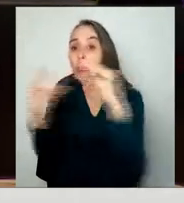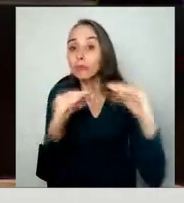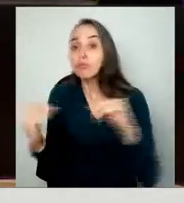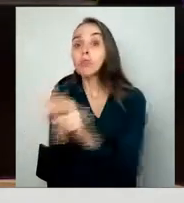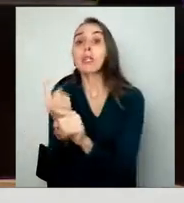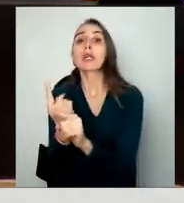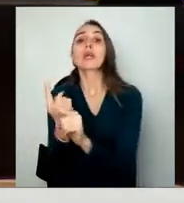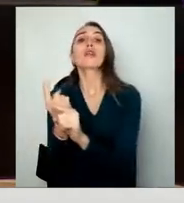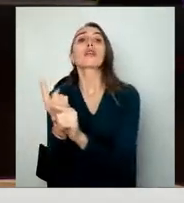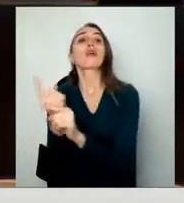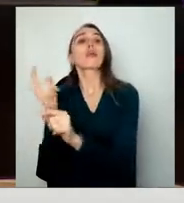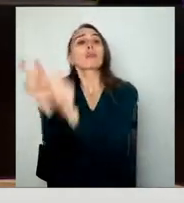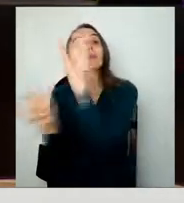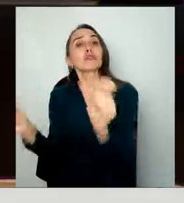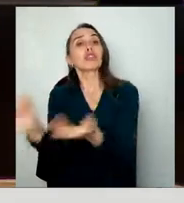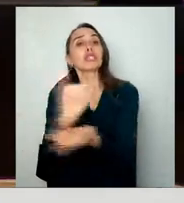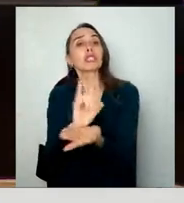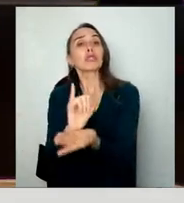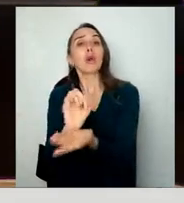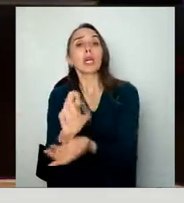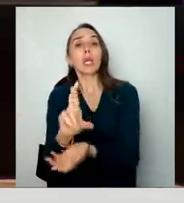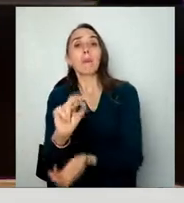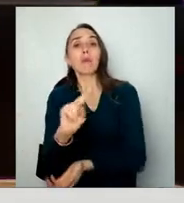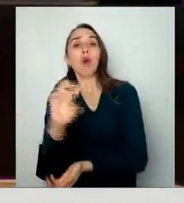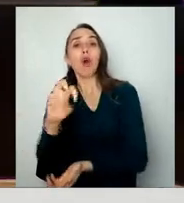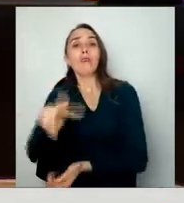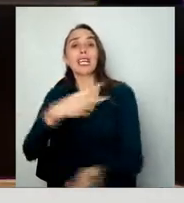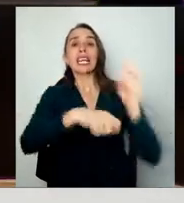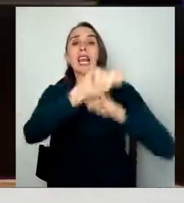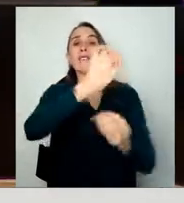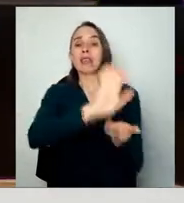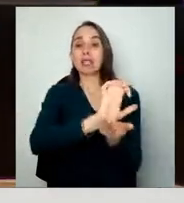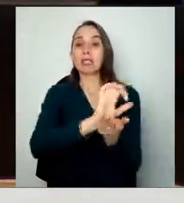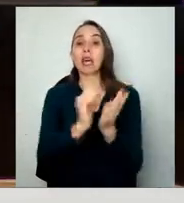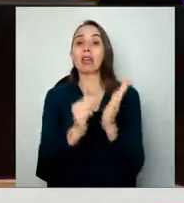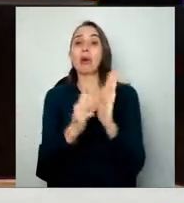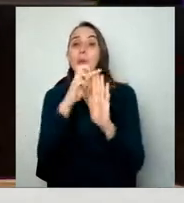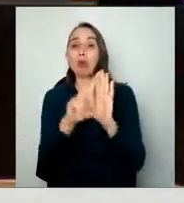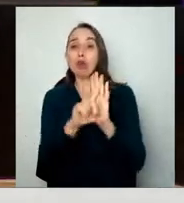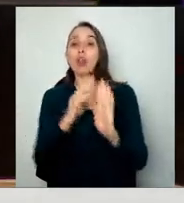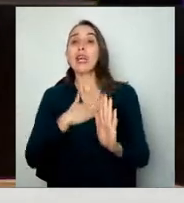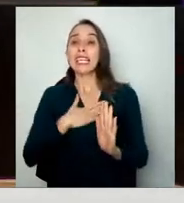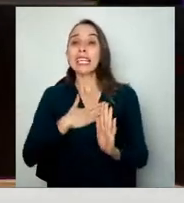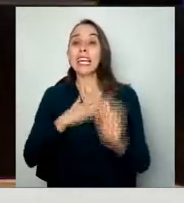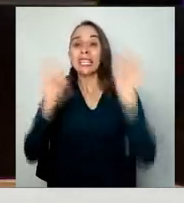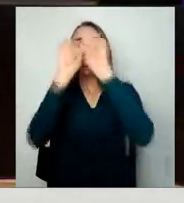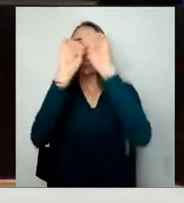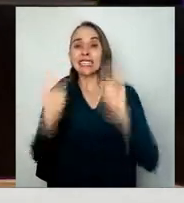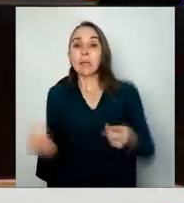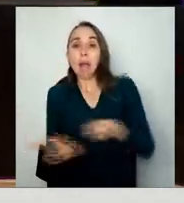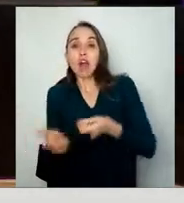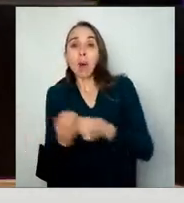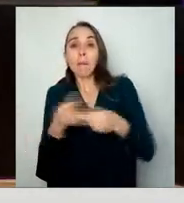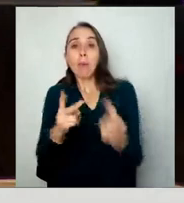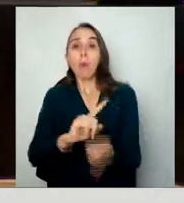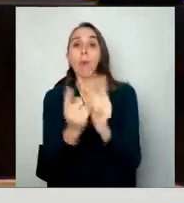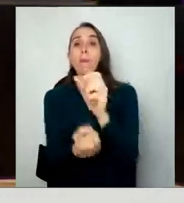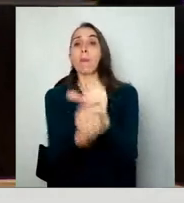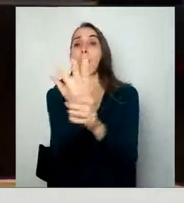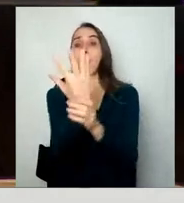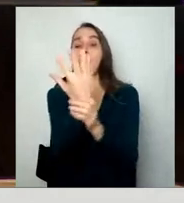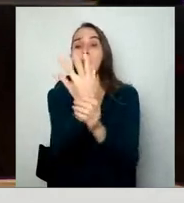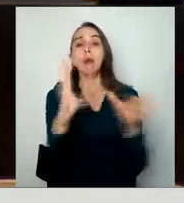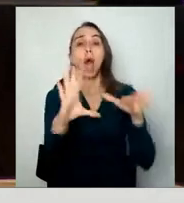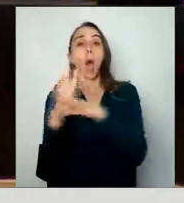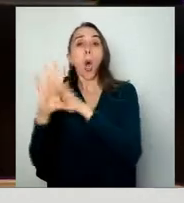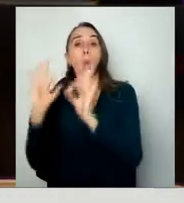Estado Esta es una ley que viene a modernizar el sistema que está hecha de manera concordante con recomendaciones